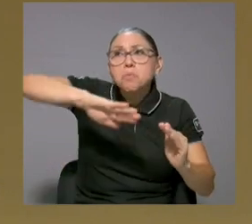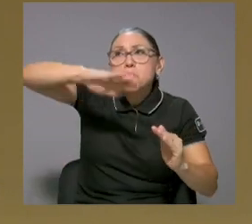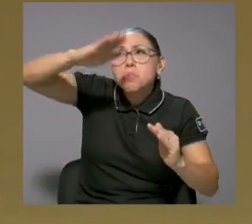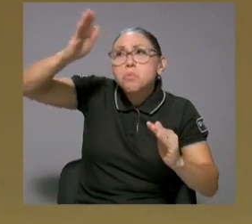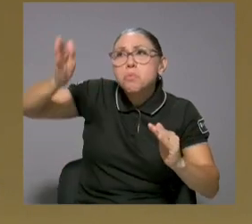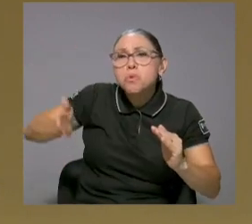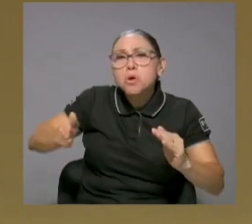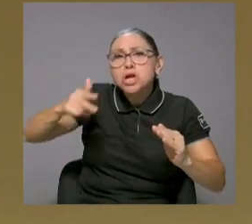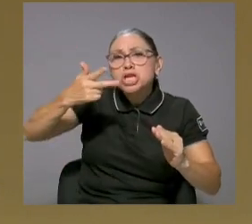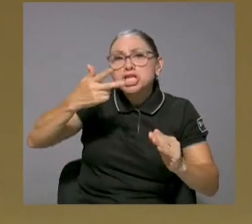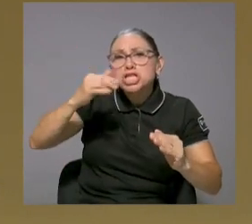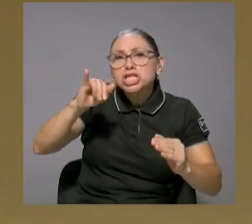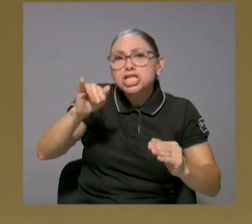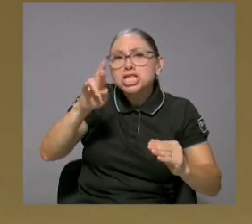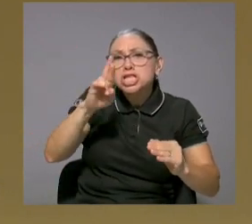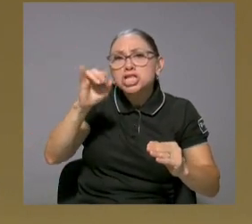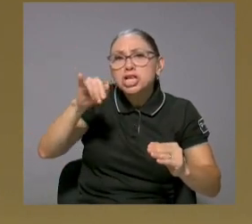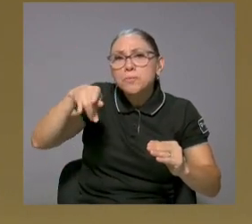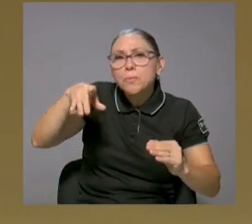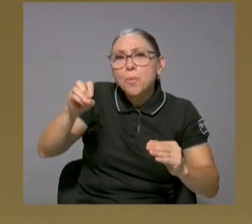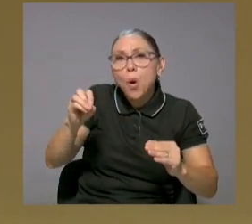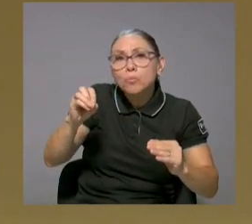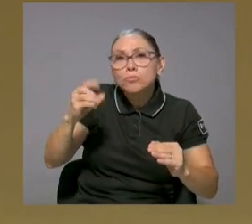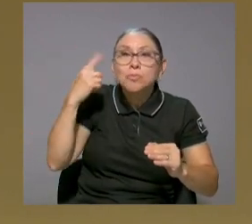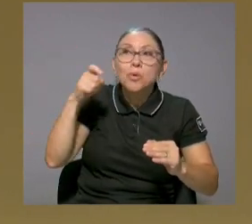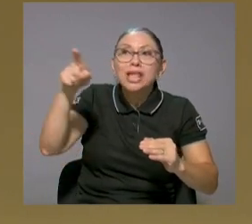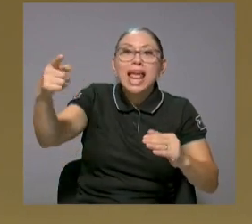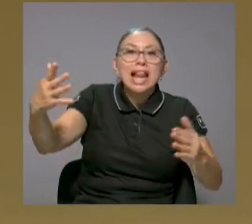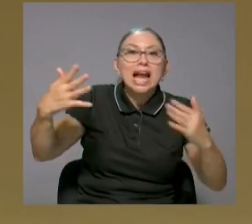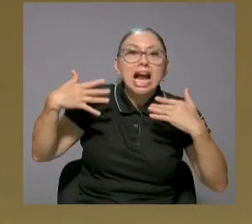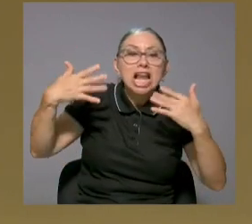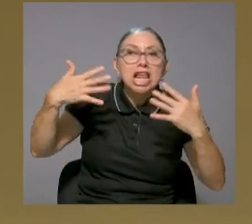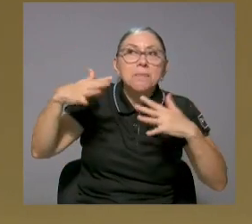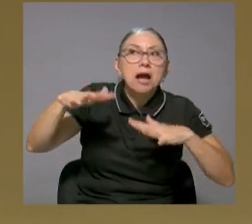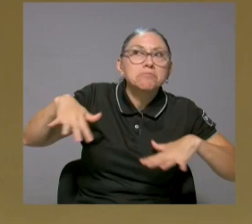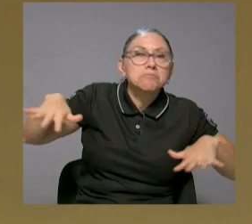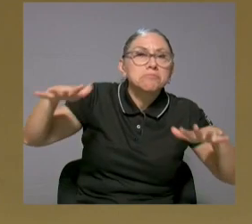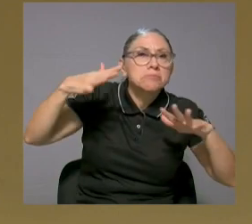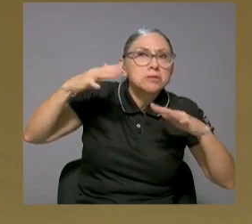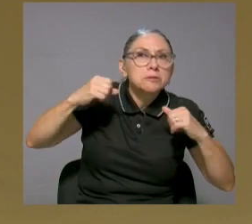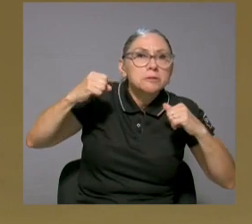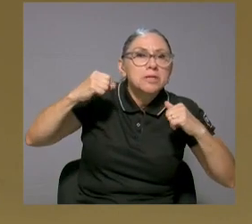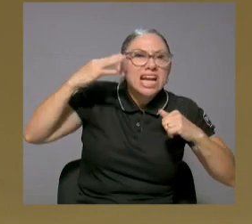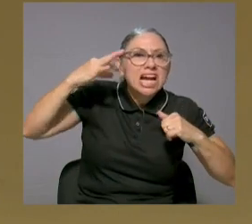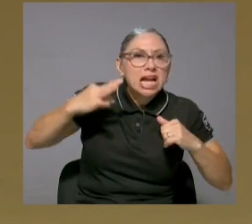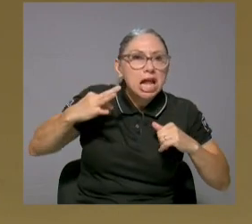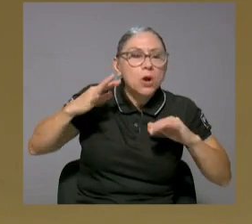porque por el clima, creo que,